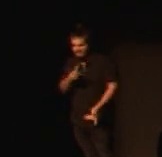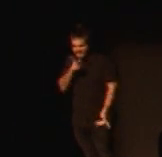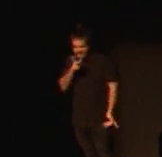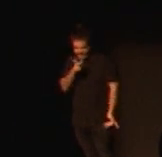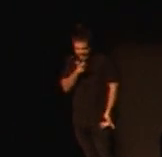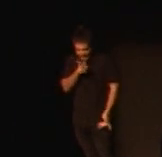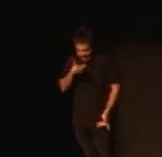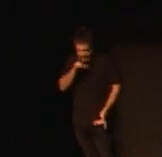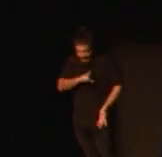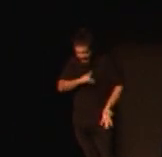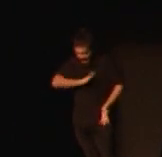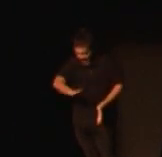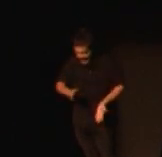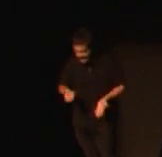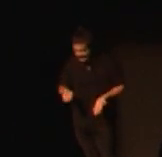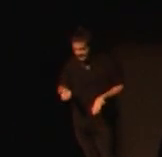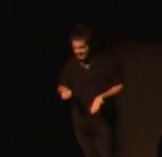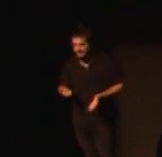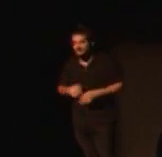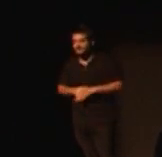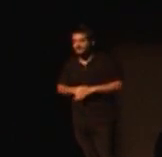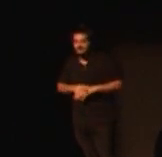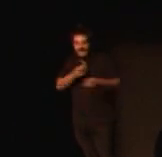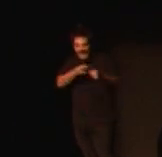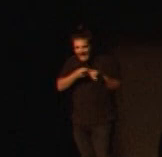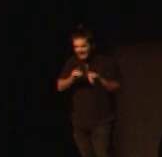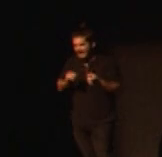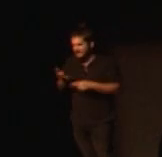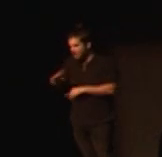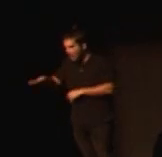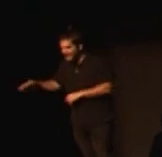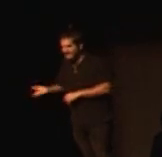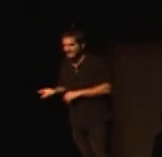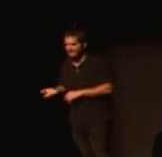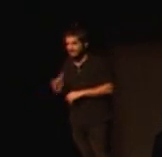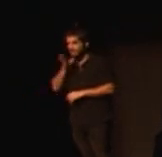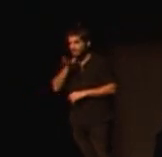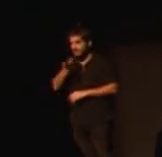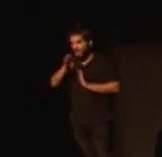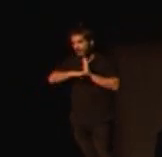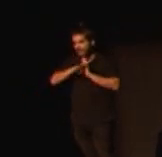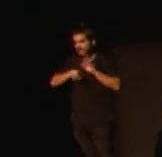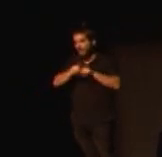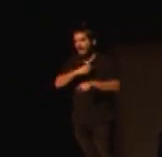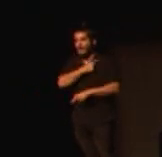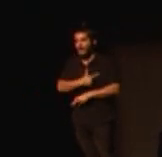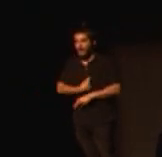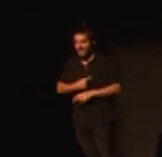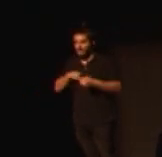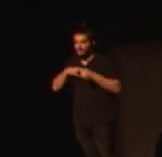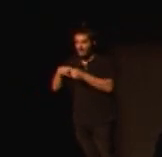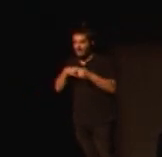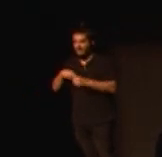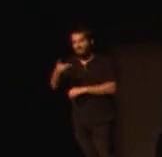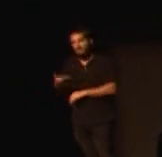muertes. Es así, el mundo es la cara fea de la vida. Por eso es tan importante un programa como Corazón Solidario. Por eso es tan importante la labor